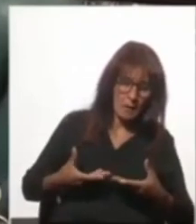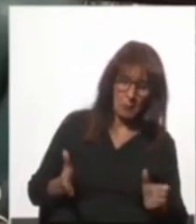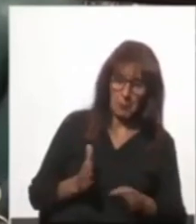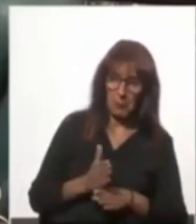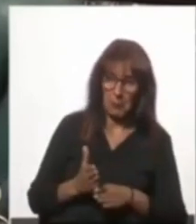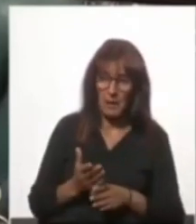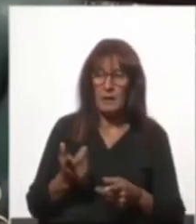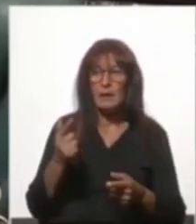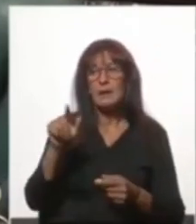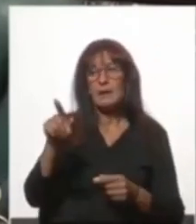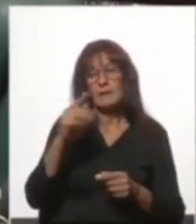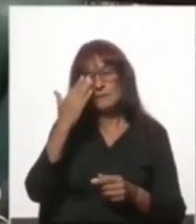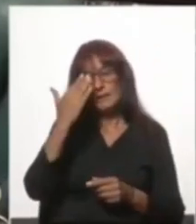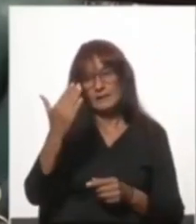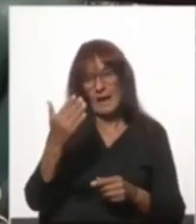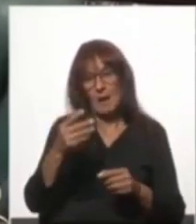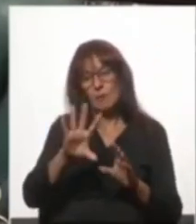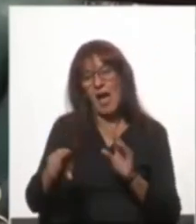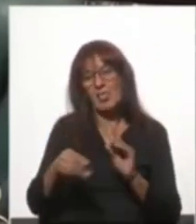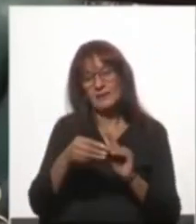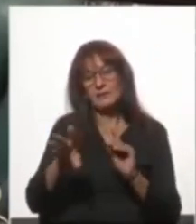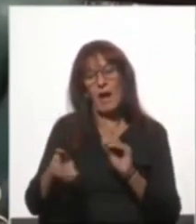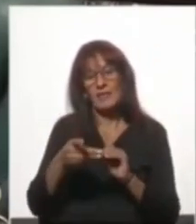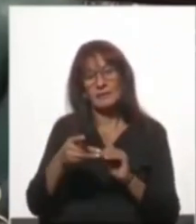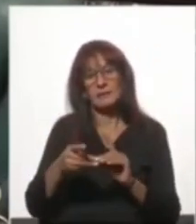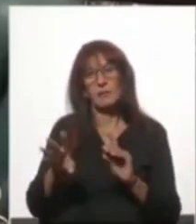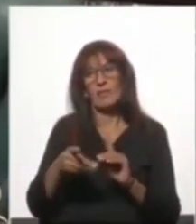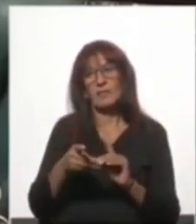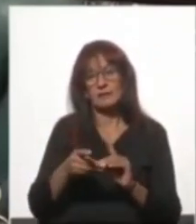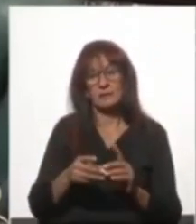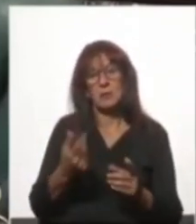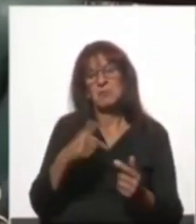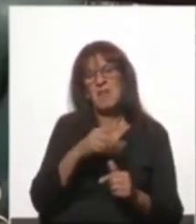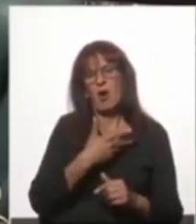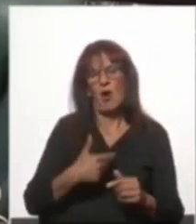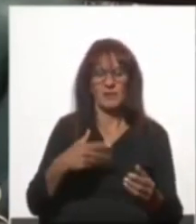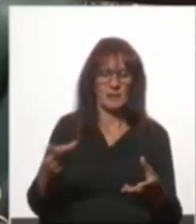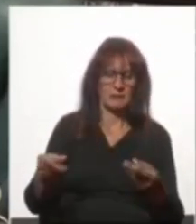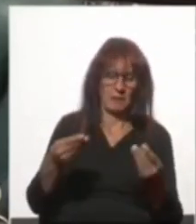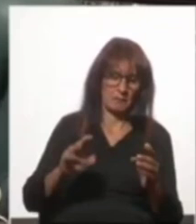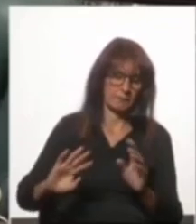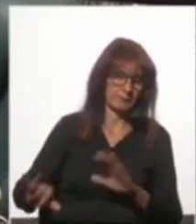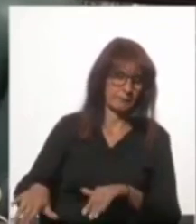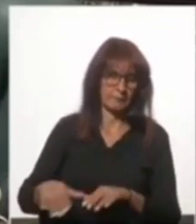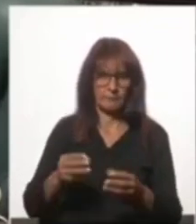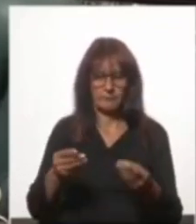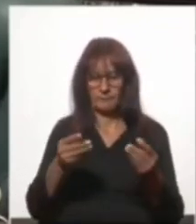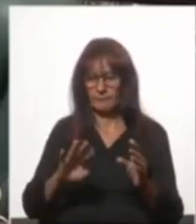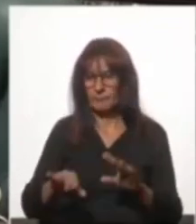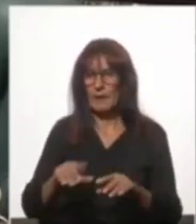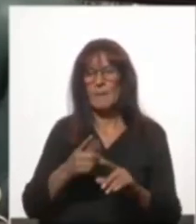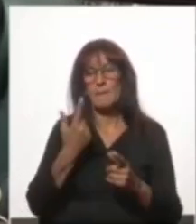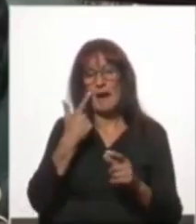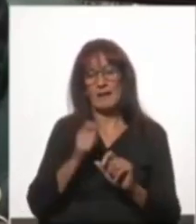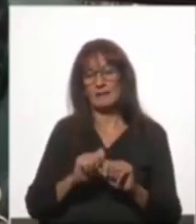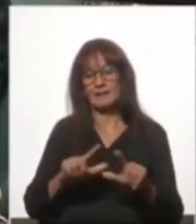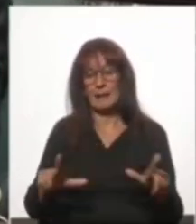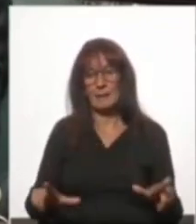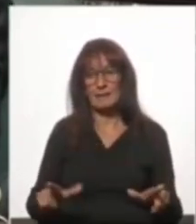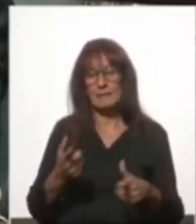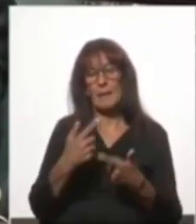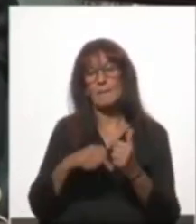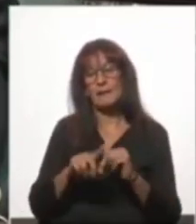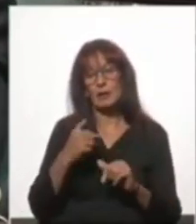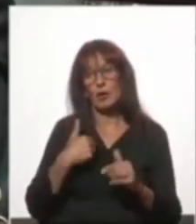Amplio ha presentado múltiples aditivos que no fueron considerados por el gobierno para mejorar aspectos de transparencia, pero lo